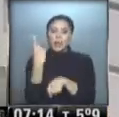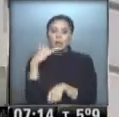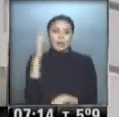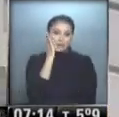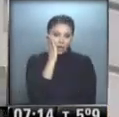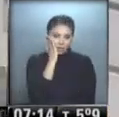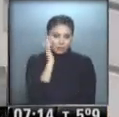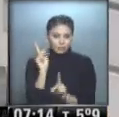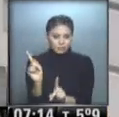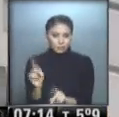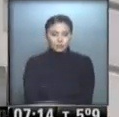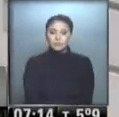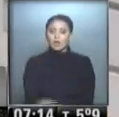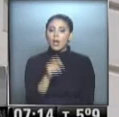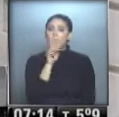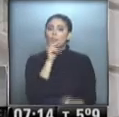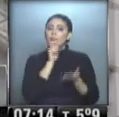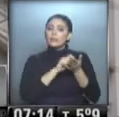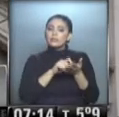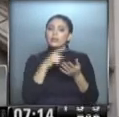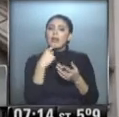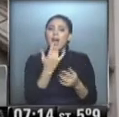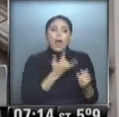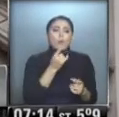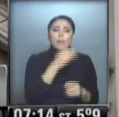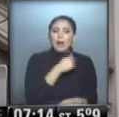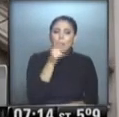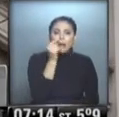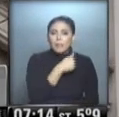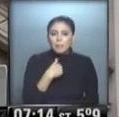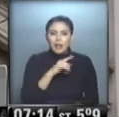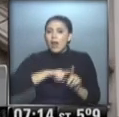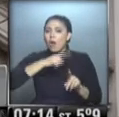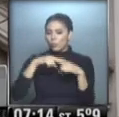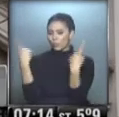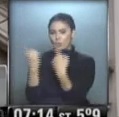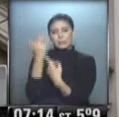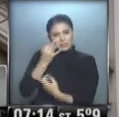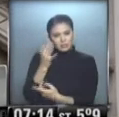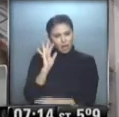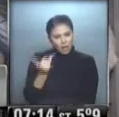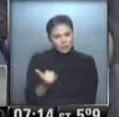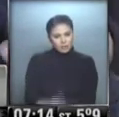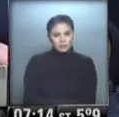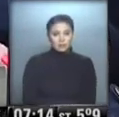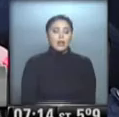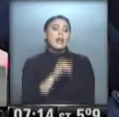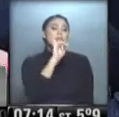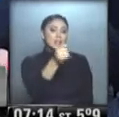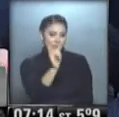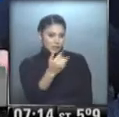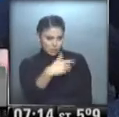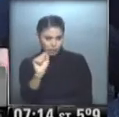de la tarde. ¿Por eso alguna cámara hiperbárica, Marcelo, o alguno de los papás estuvo en alguna cámara hiperbárica, como decía la ministra? Sí, la